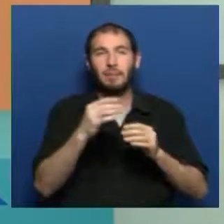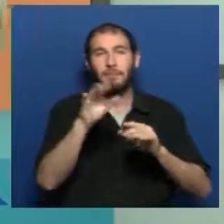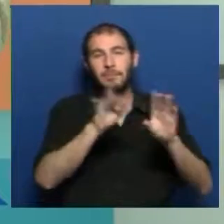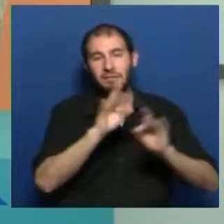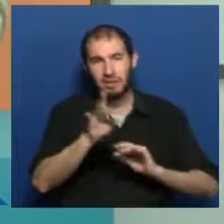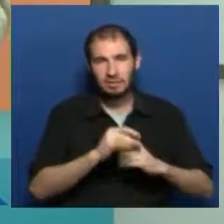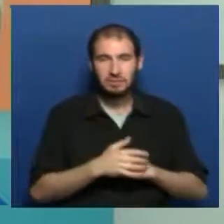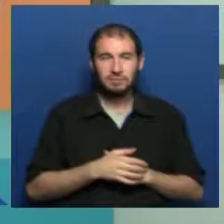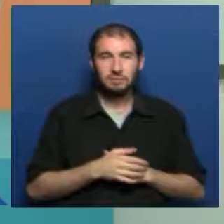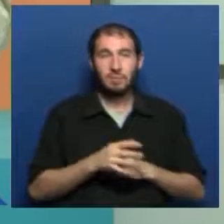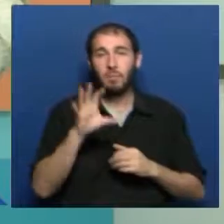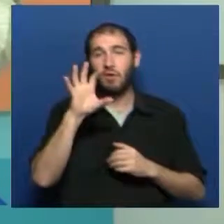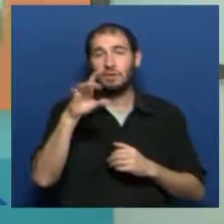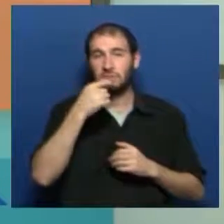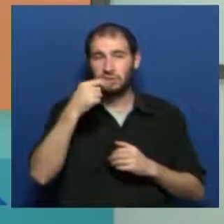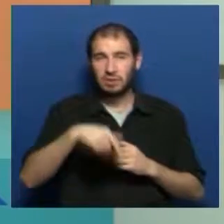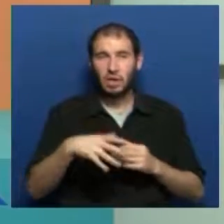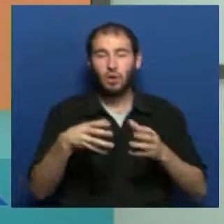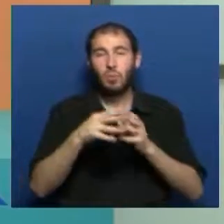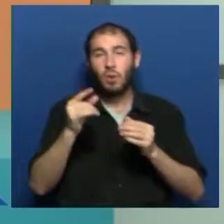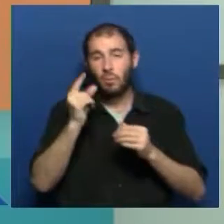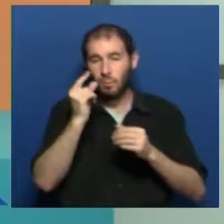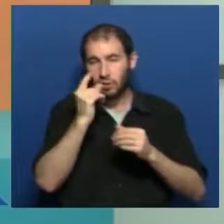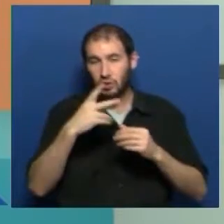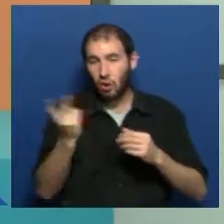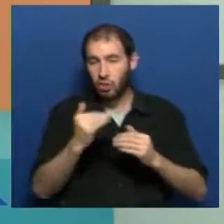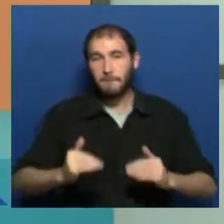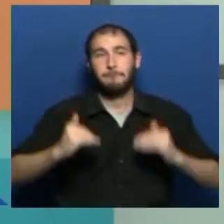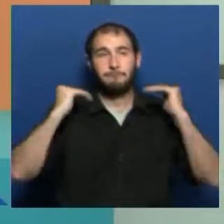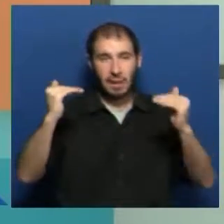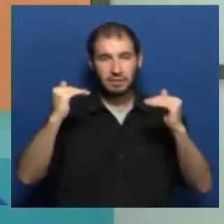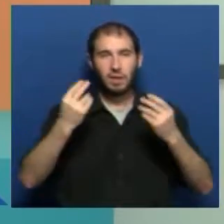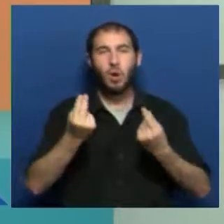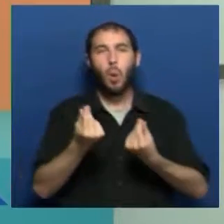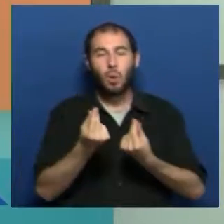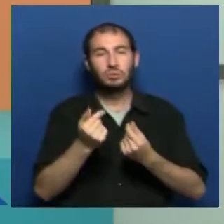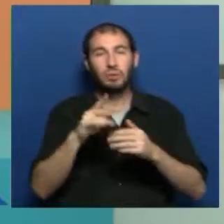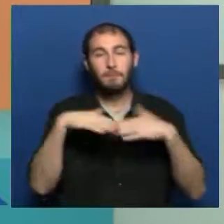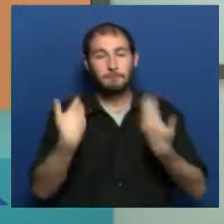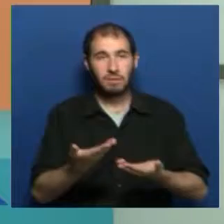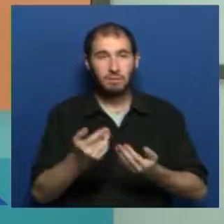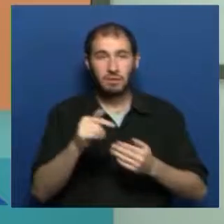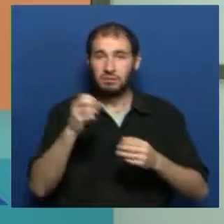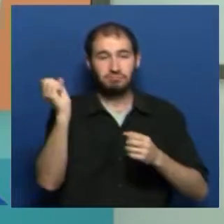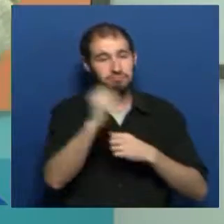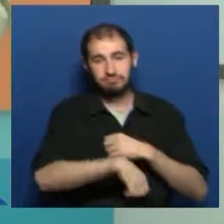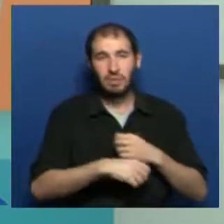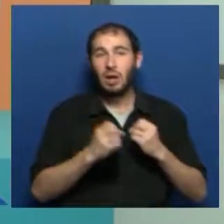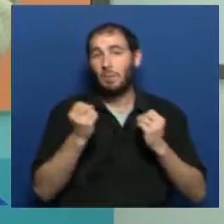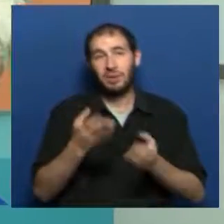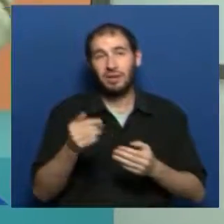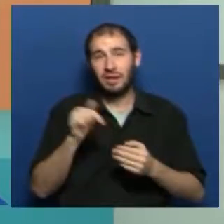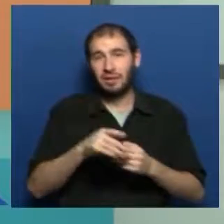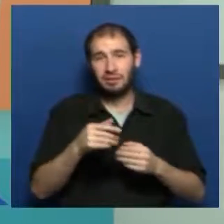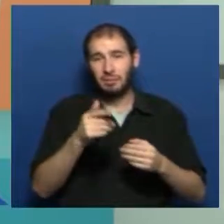preferencia. En nuestra provincia los dos partidos mayoritarios hicieron uso del sistema de preferencia y lo desecharon porque les